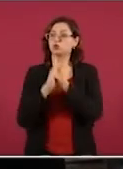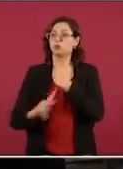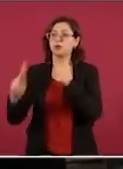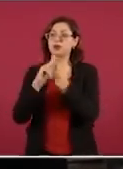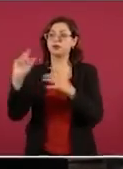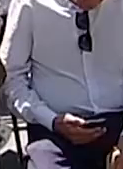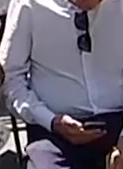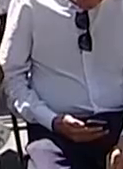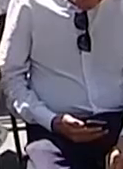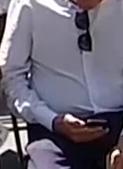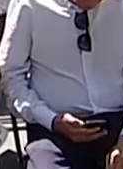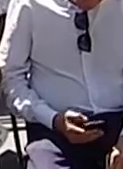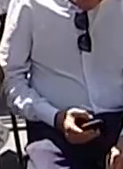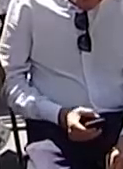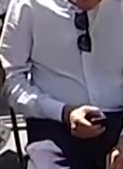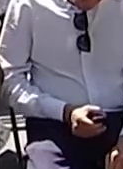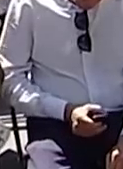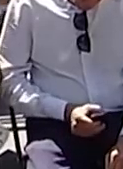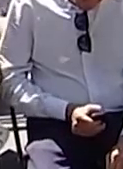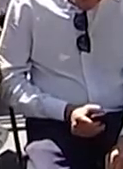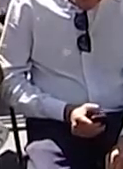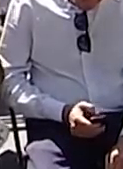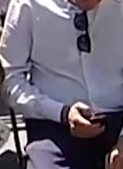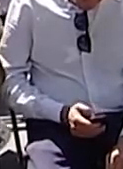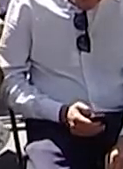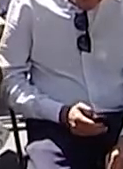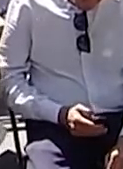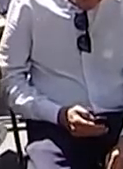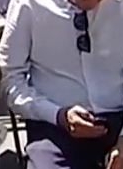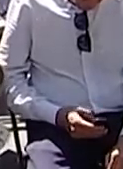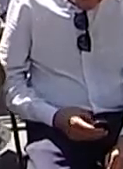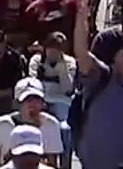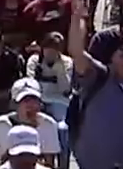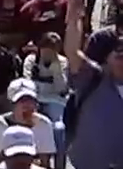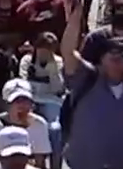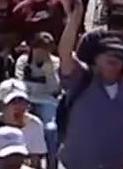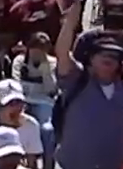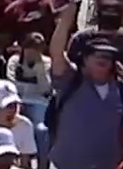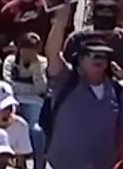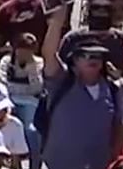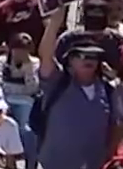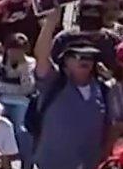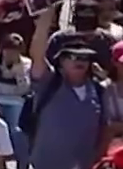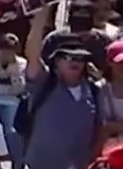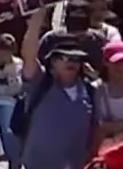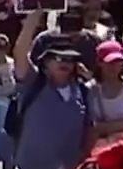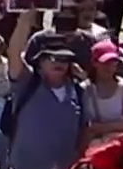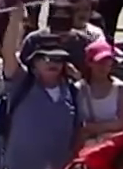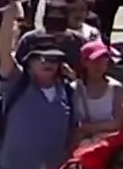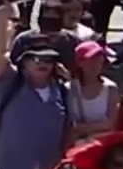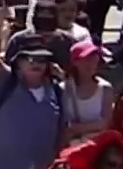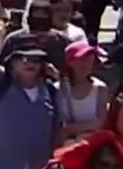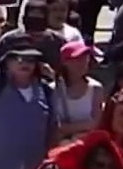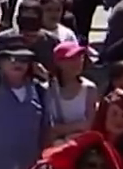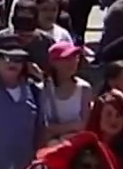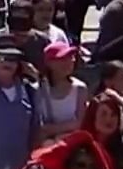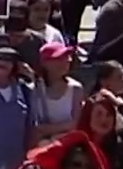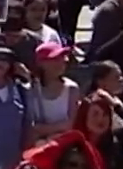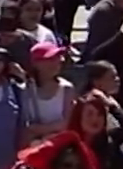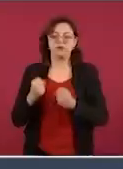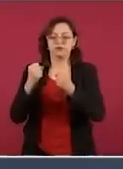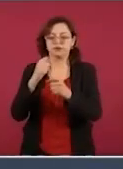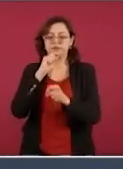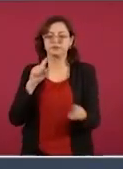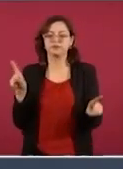extranjera. También destacó el trabajo de quienes han tenido que dejar su lugar de origen para impulsar el progreso de sus familias y